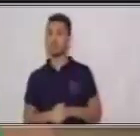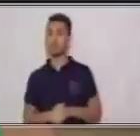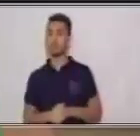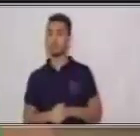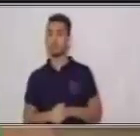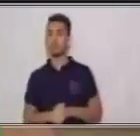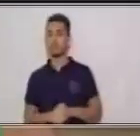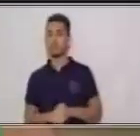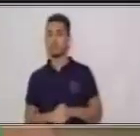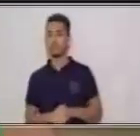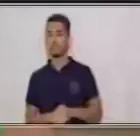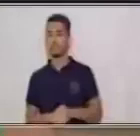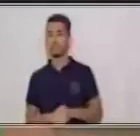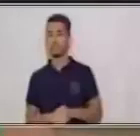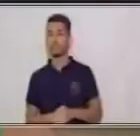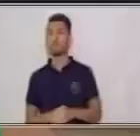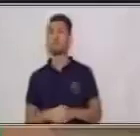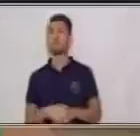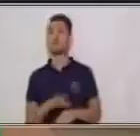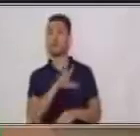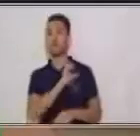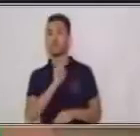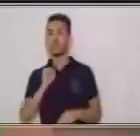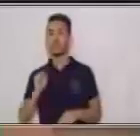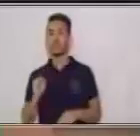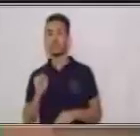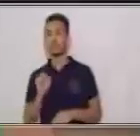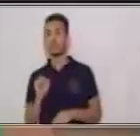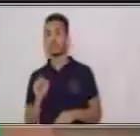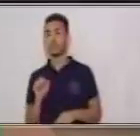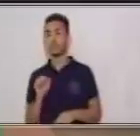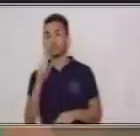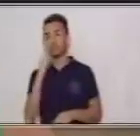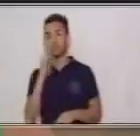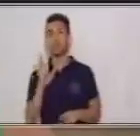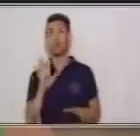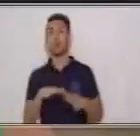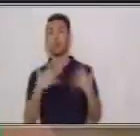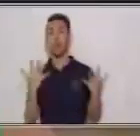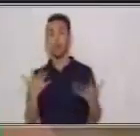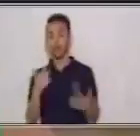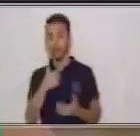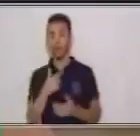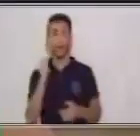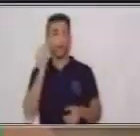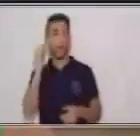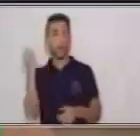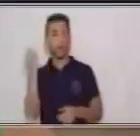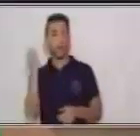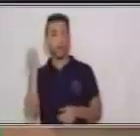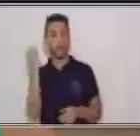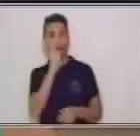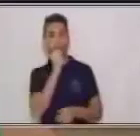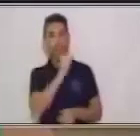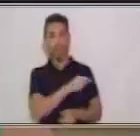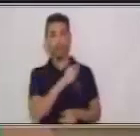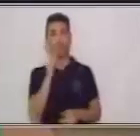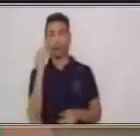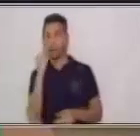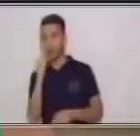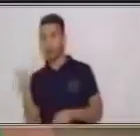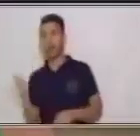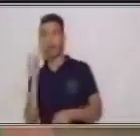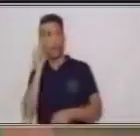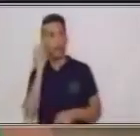sustantivos varían en género y número. ¿Cuál es el género? El que nos indica si es femenino o